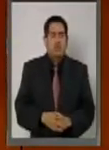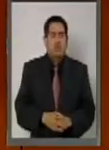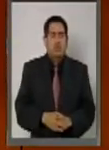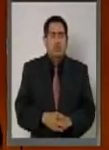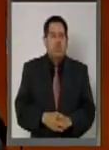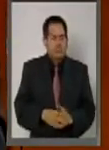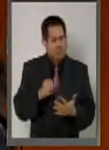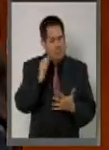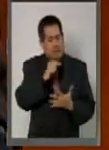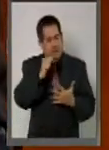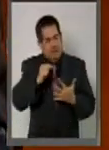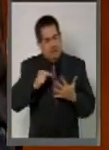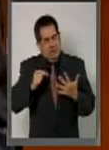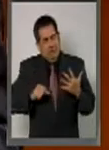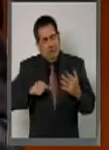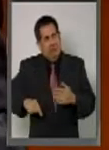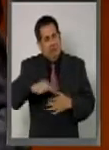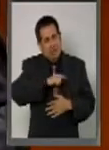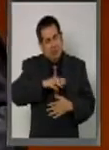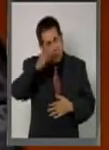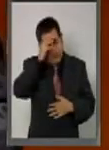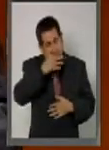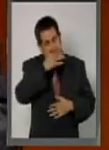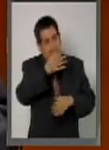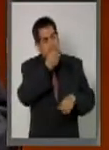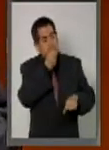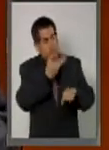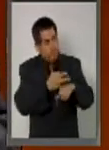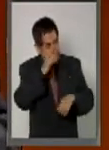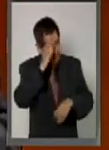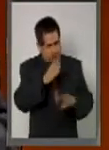Todos estos acuerdos, señor secretario,